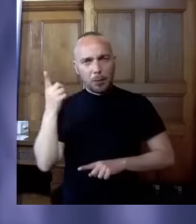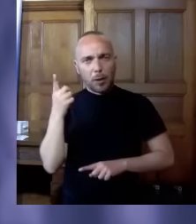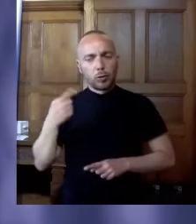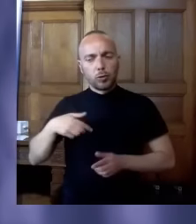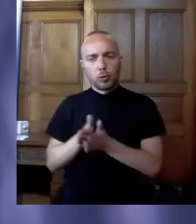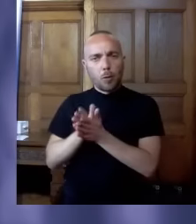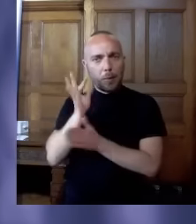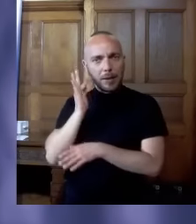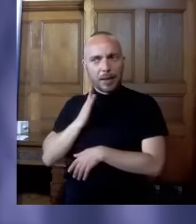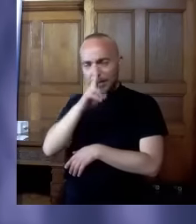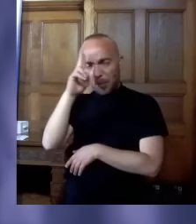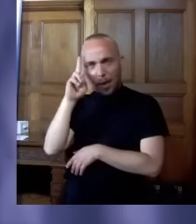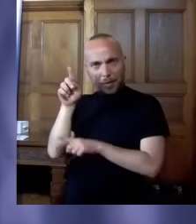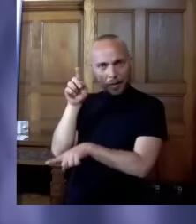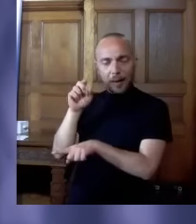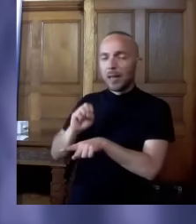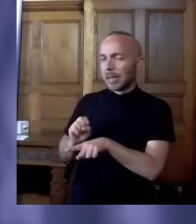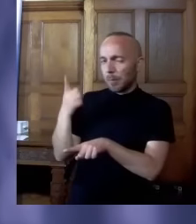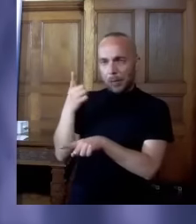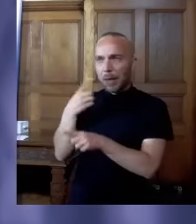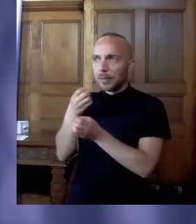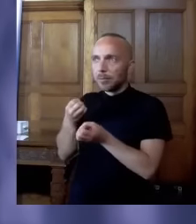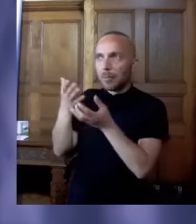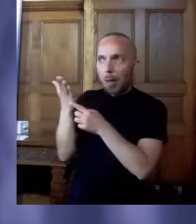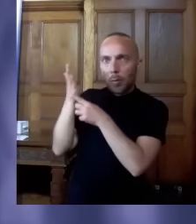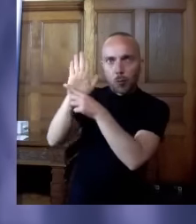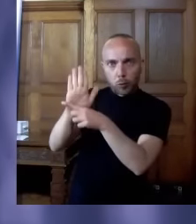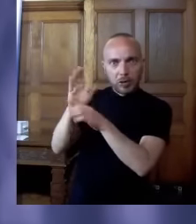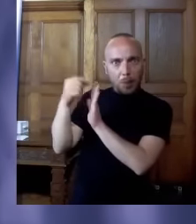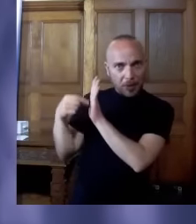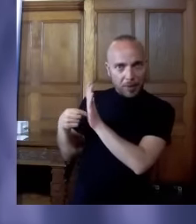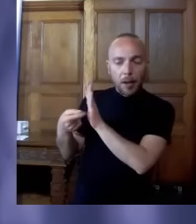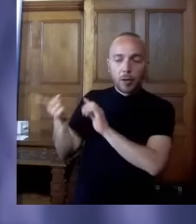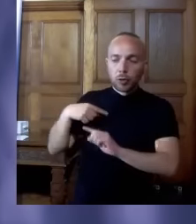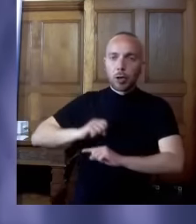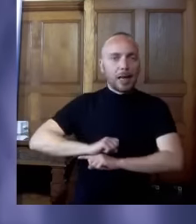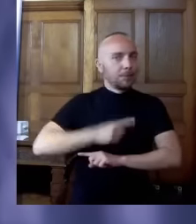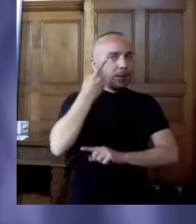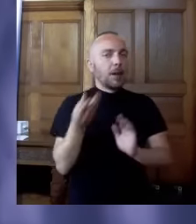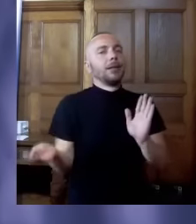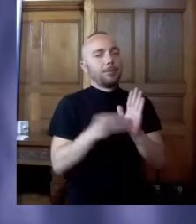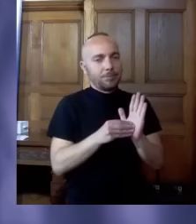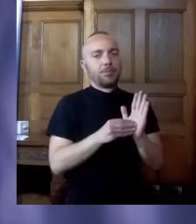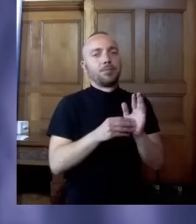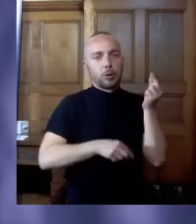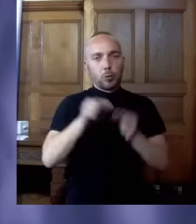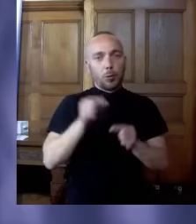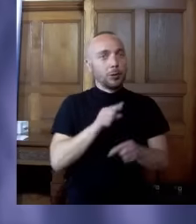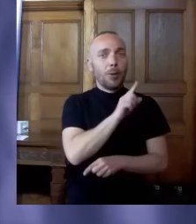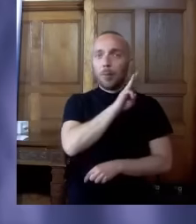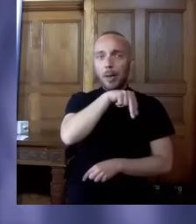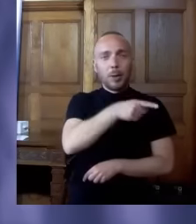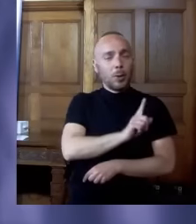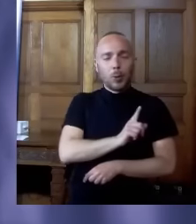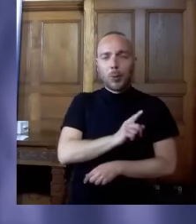compañeras en Madrid fueran las las primeras en defender esta medida y nosotros y nosotras las primeras en plantearon los presupuestos cuando el pnv no quería dotar